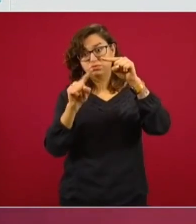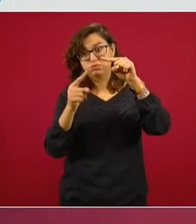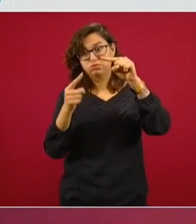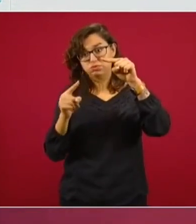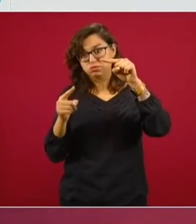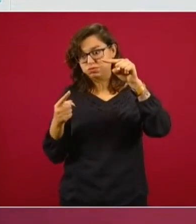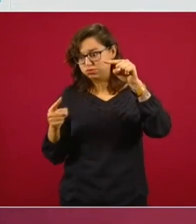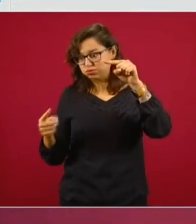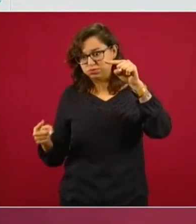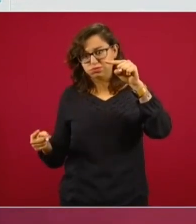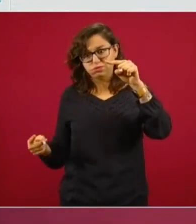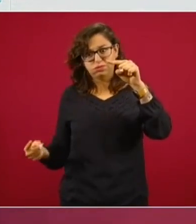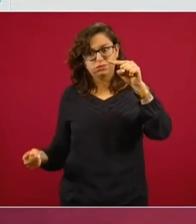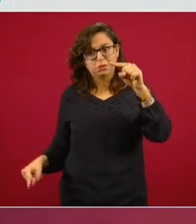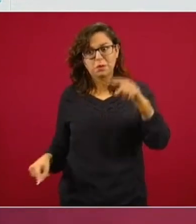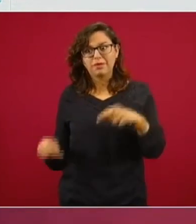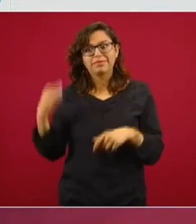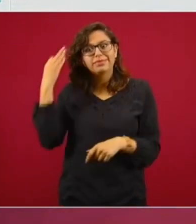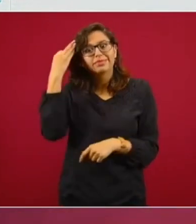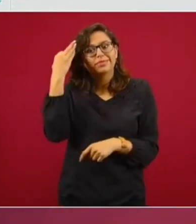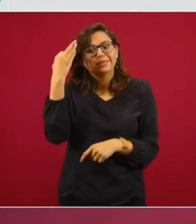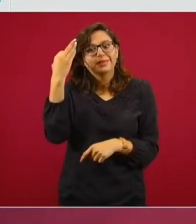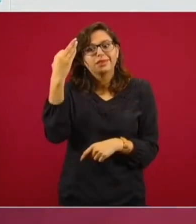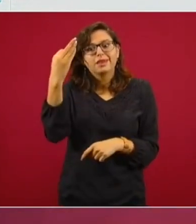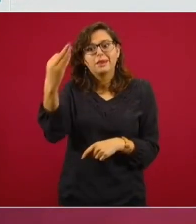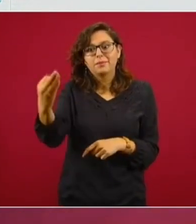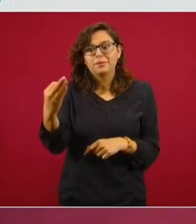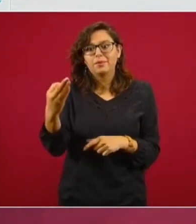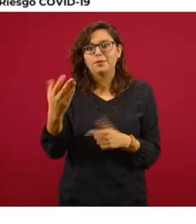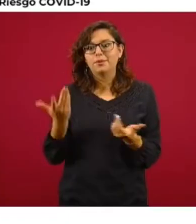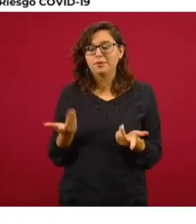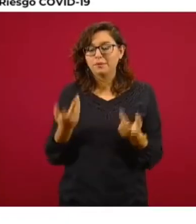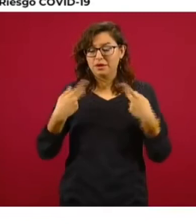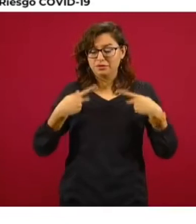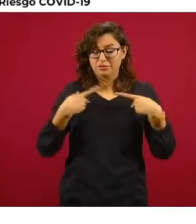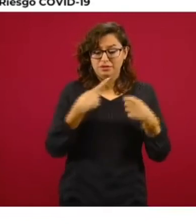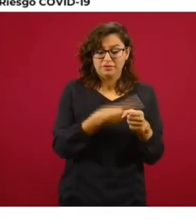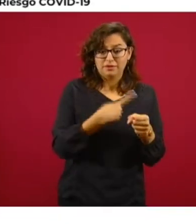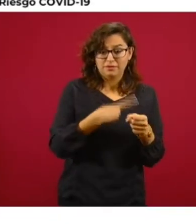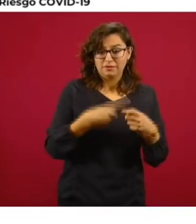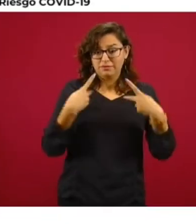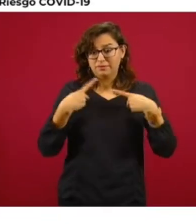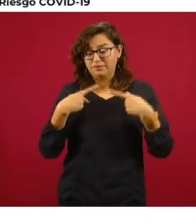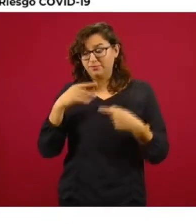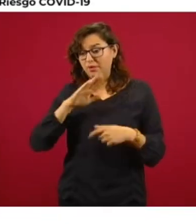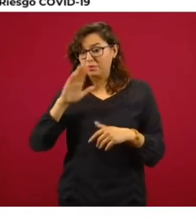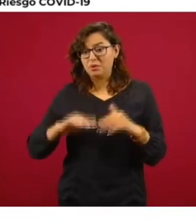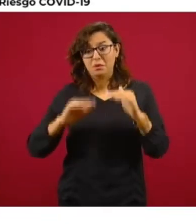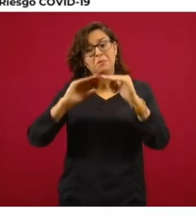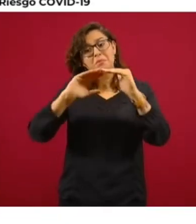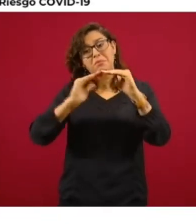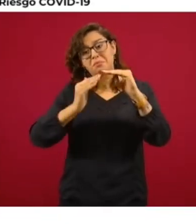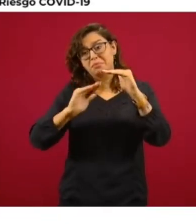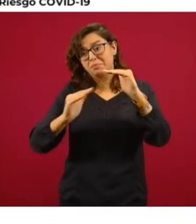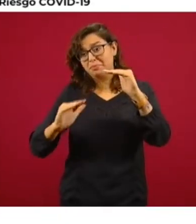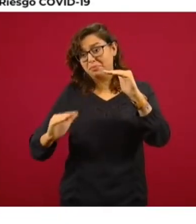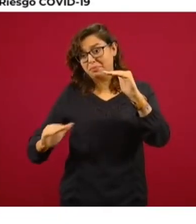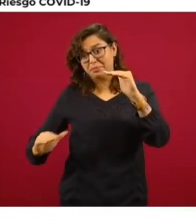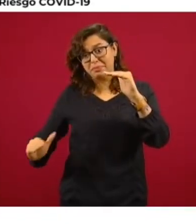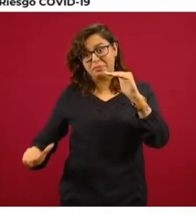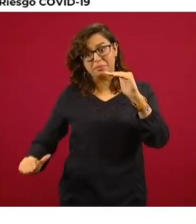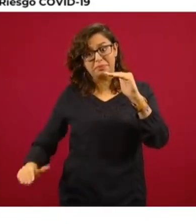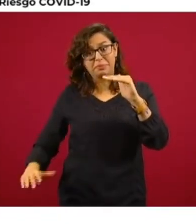de semanas en periodo de descenso, tanto de casos como de mortalidad, una disponibilidad hospitalaria